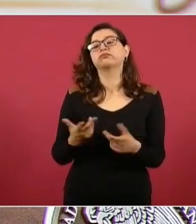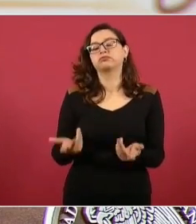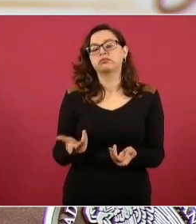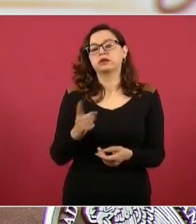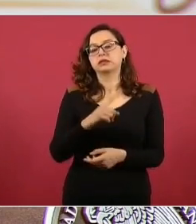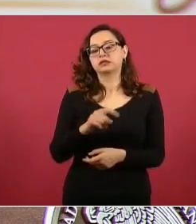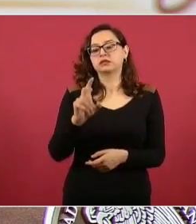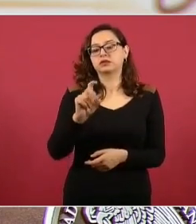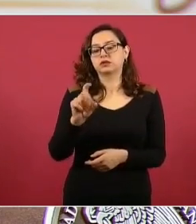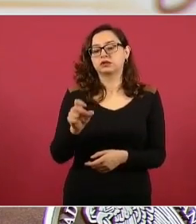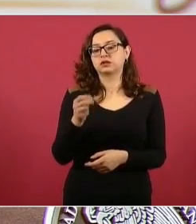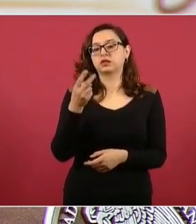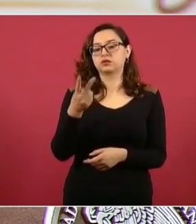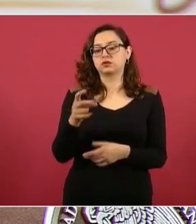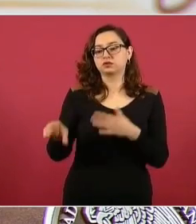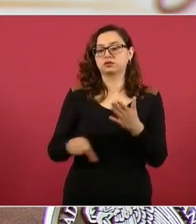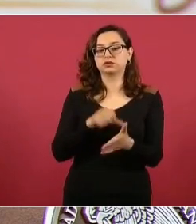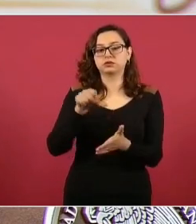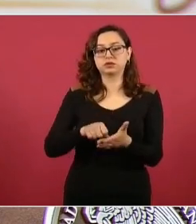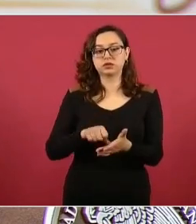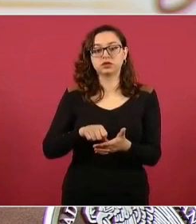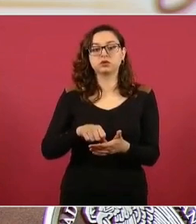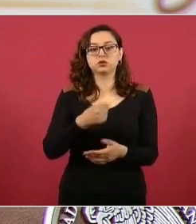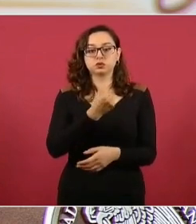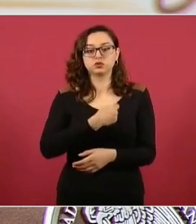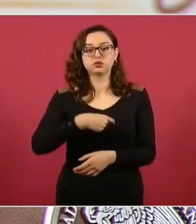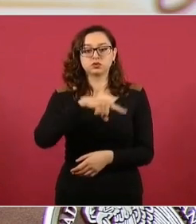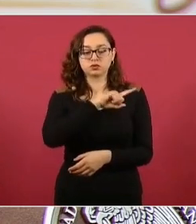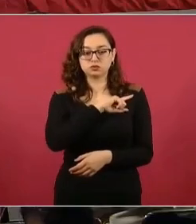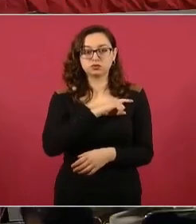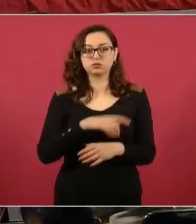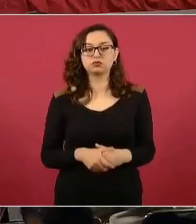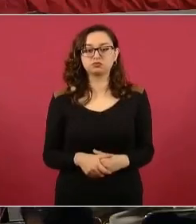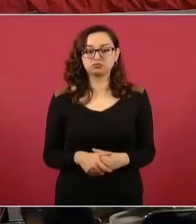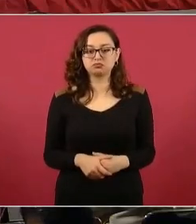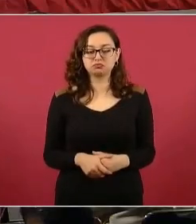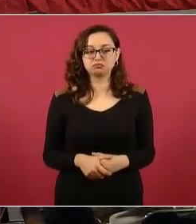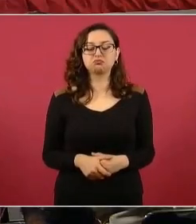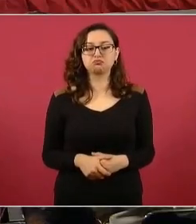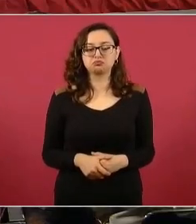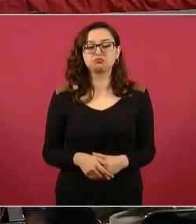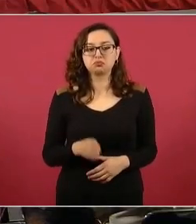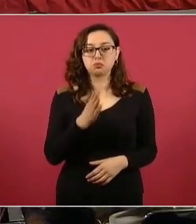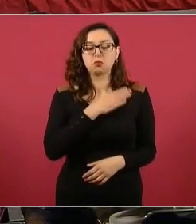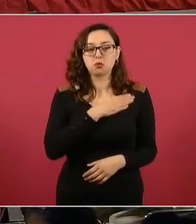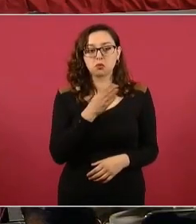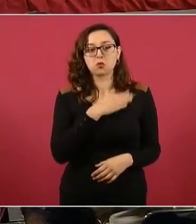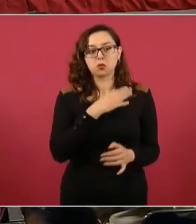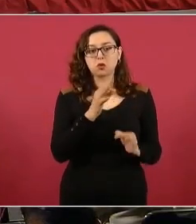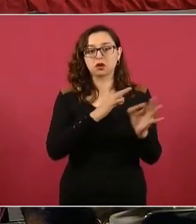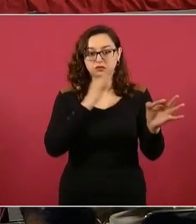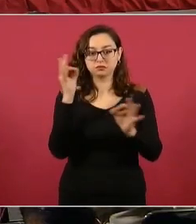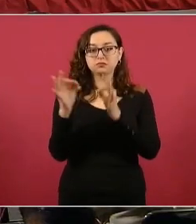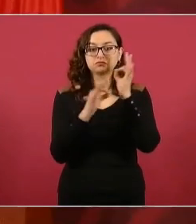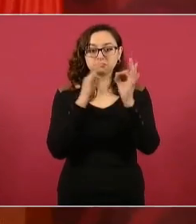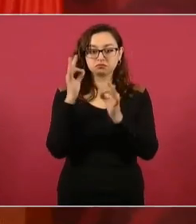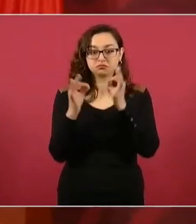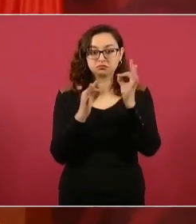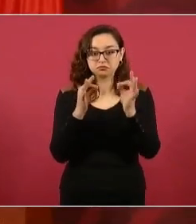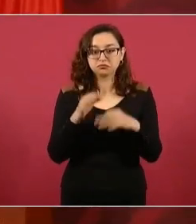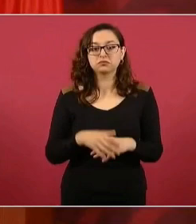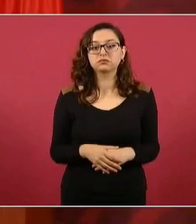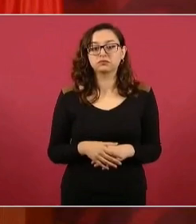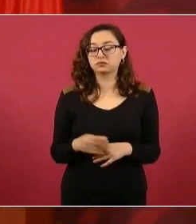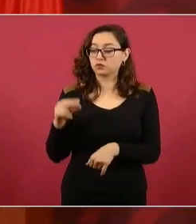132 centros de salud aquí una muy buena noticia en términos de especialistas con la incorporación de los